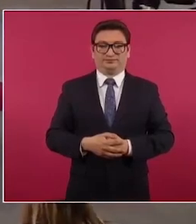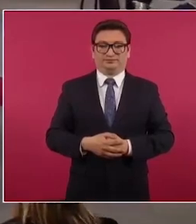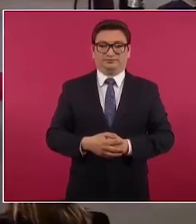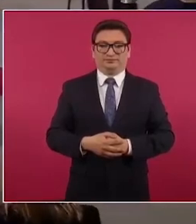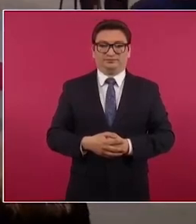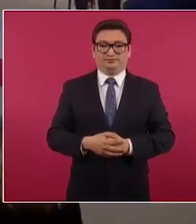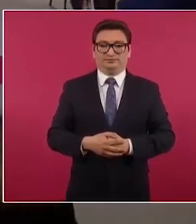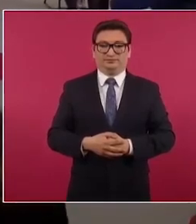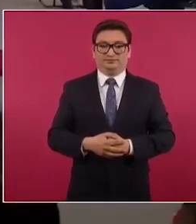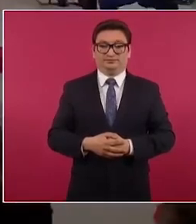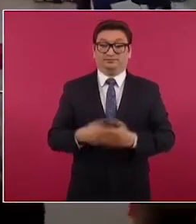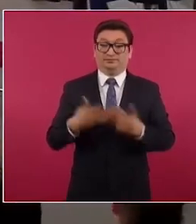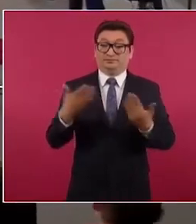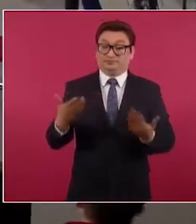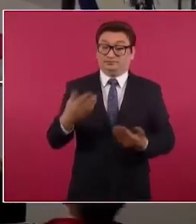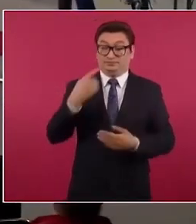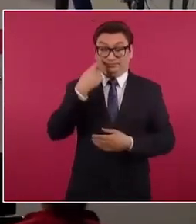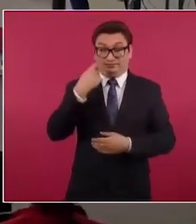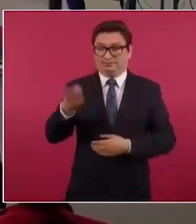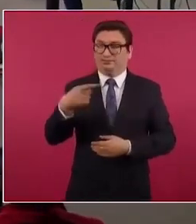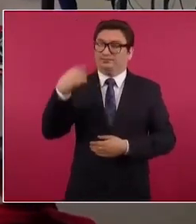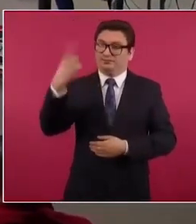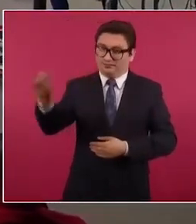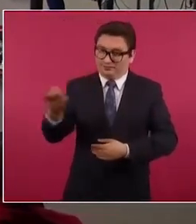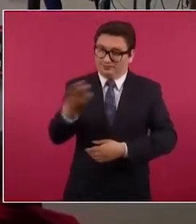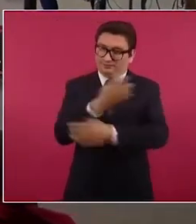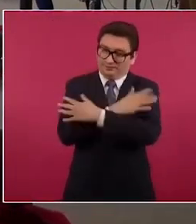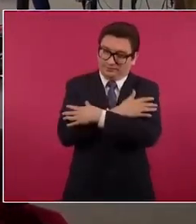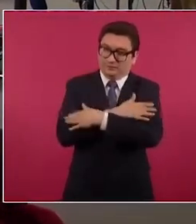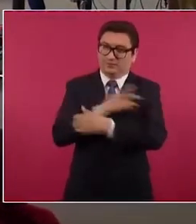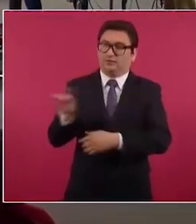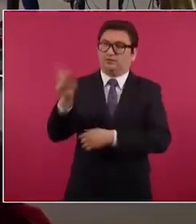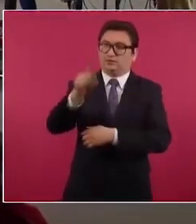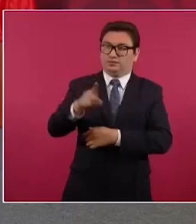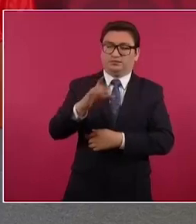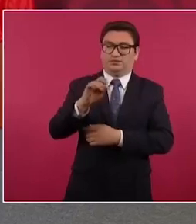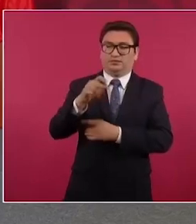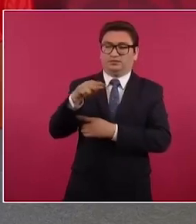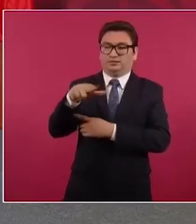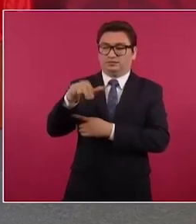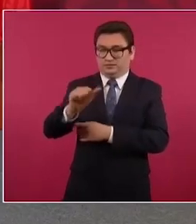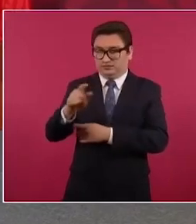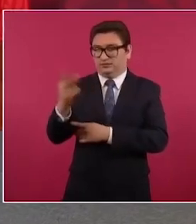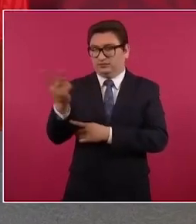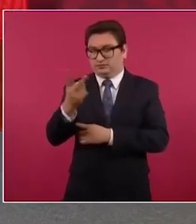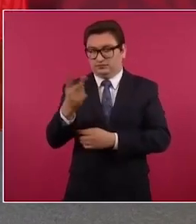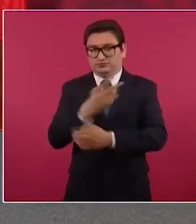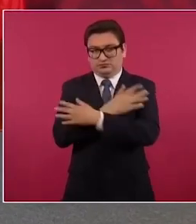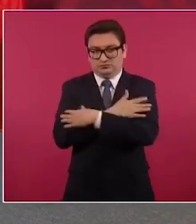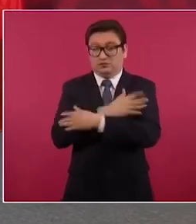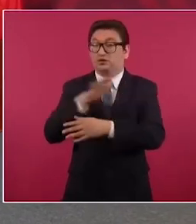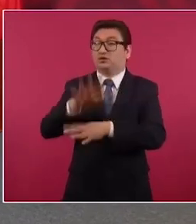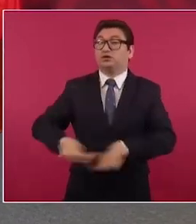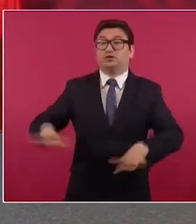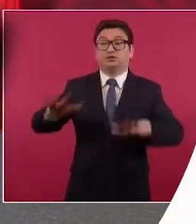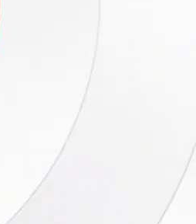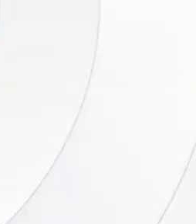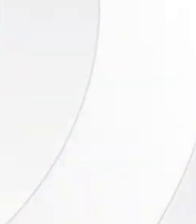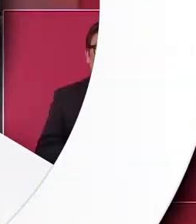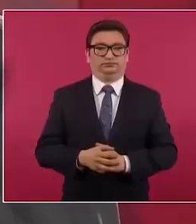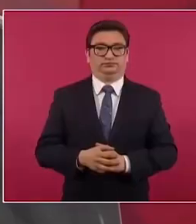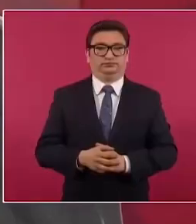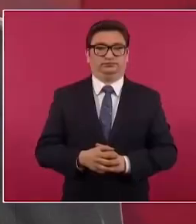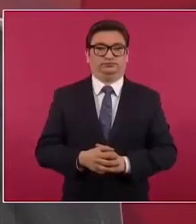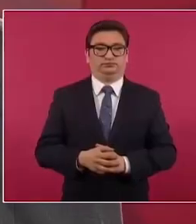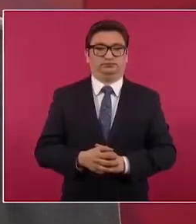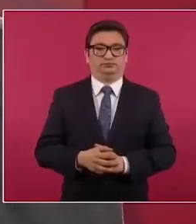Entonces, pues un abrazo para Cristina y un abrazo para Alberto y para el pueblo de Argentina.